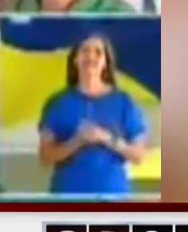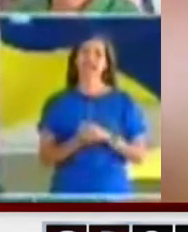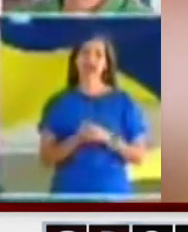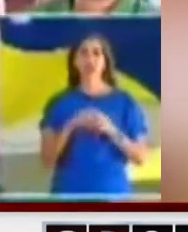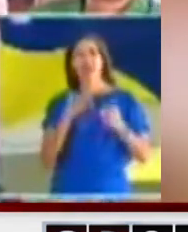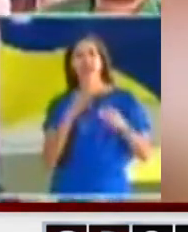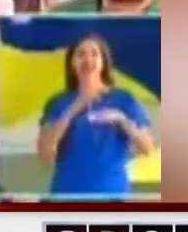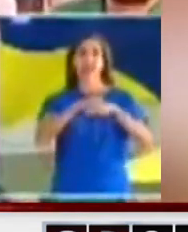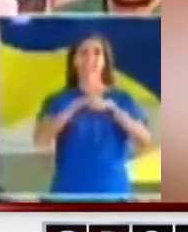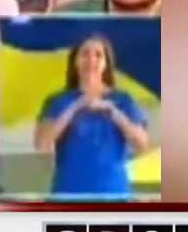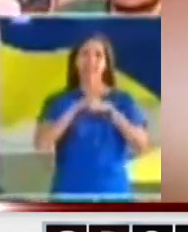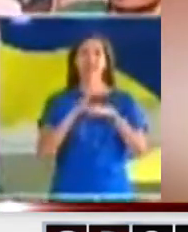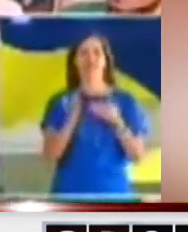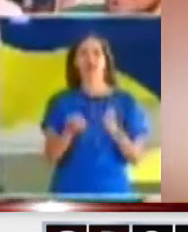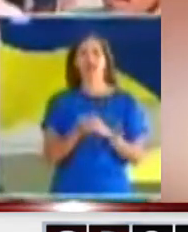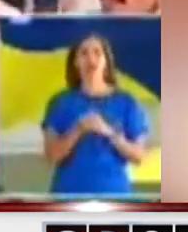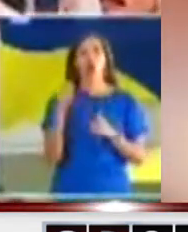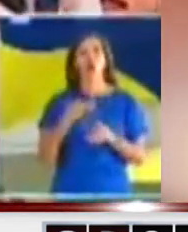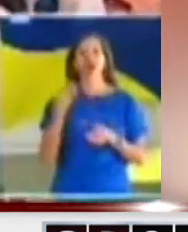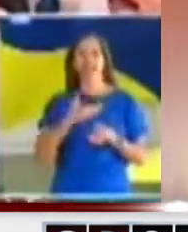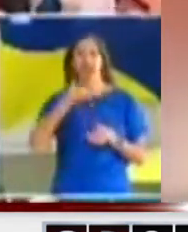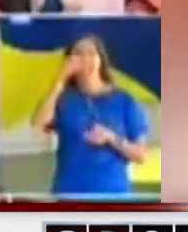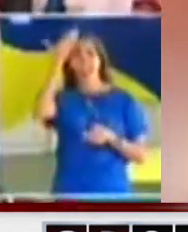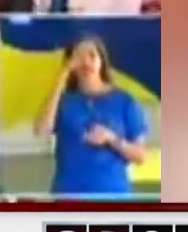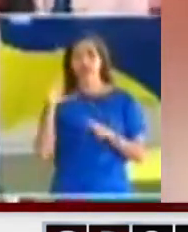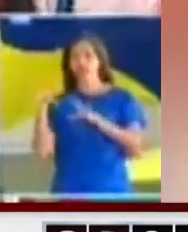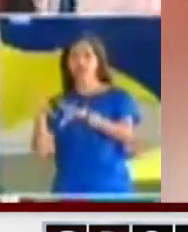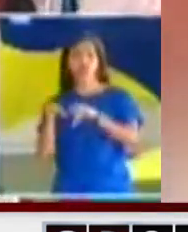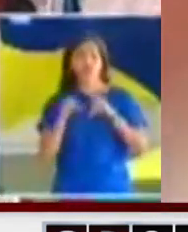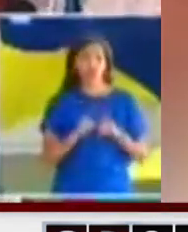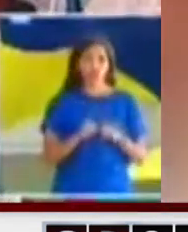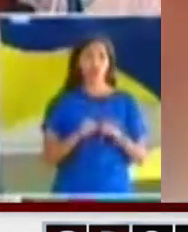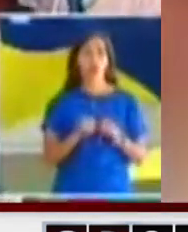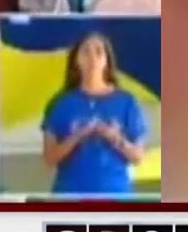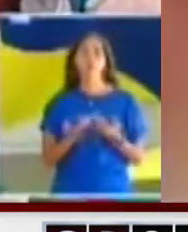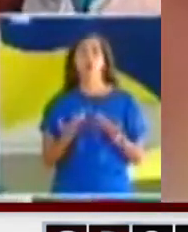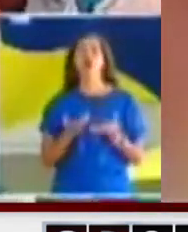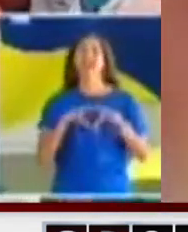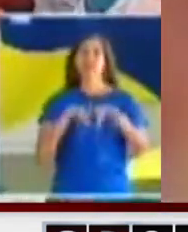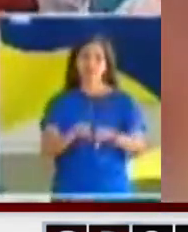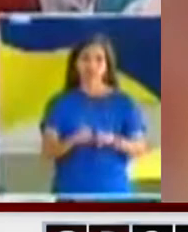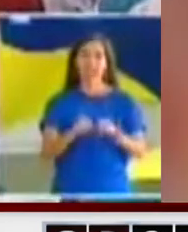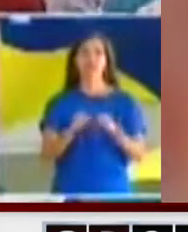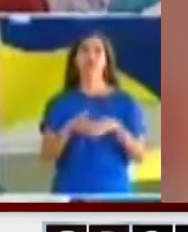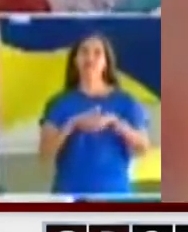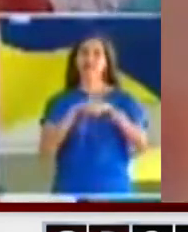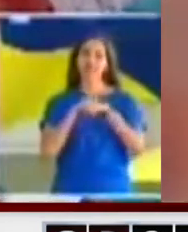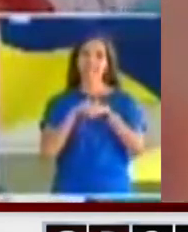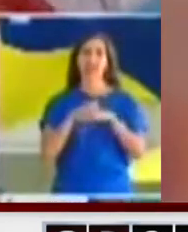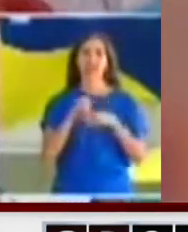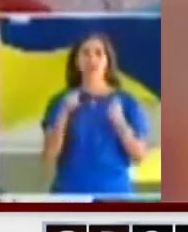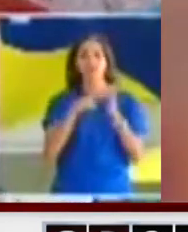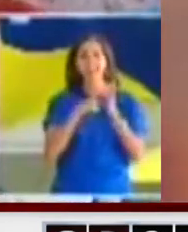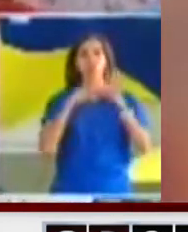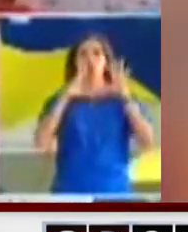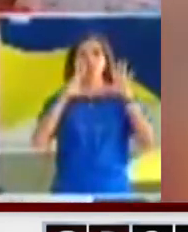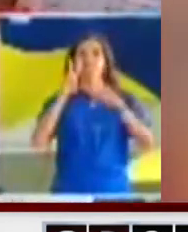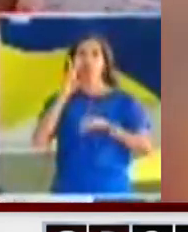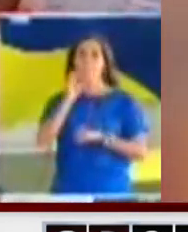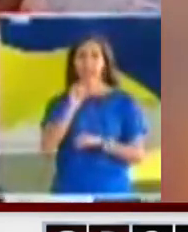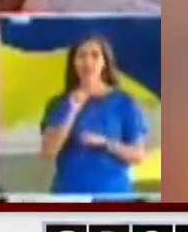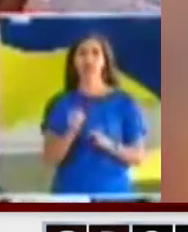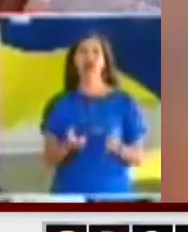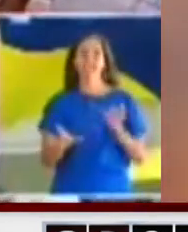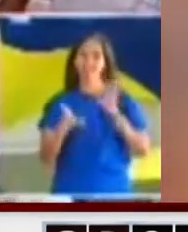Nicolás Maduro, hizo entrega de estas espadas a 9 de los 13 funcionarios sancionados por el Departamento del Tesoro de Estados